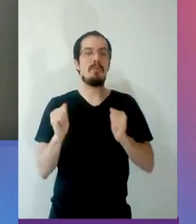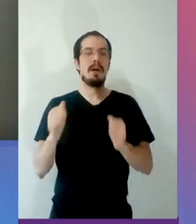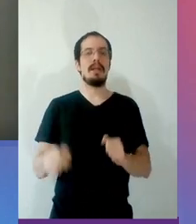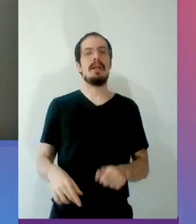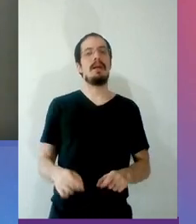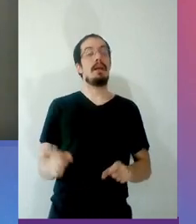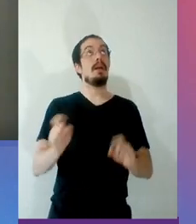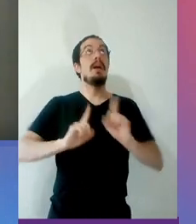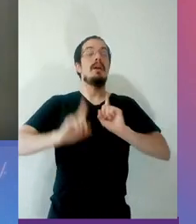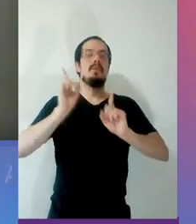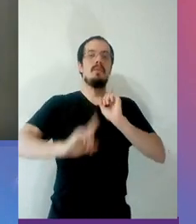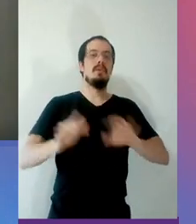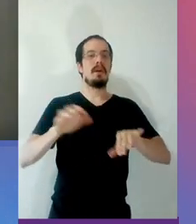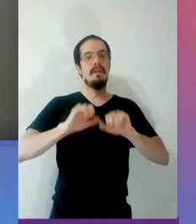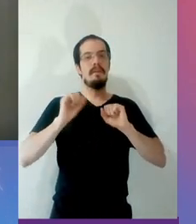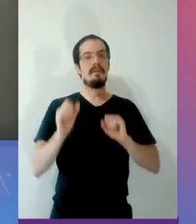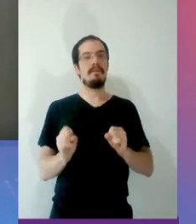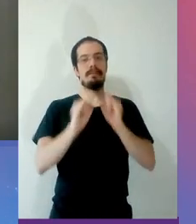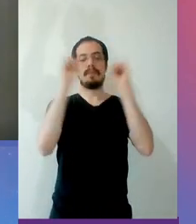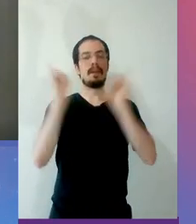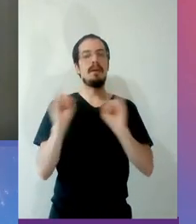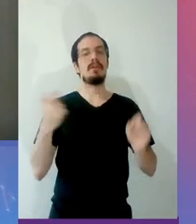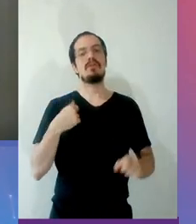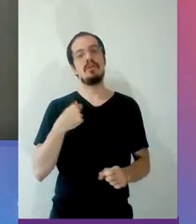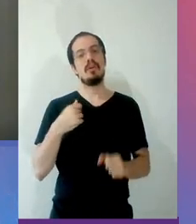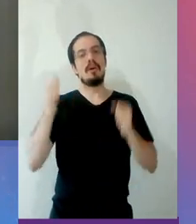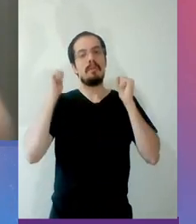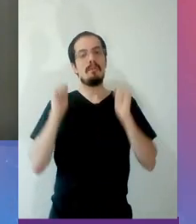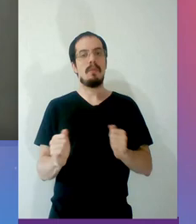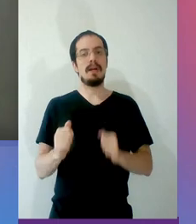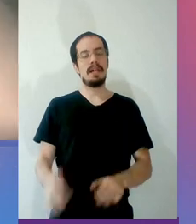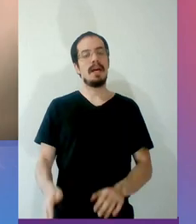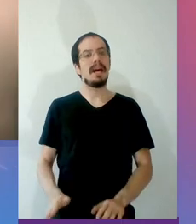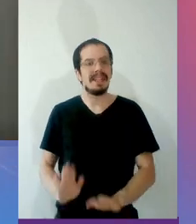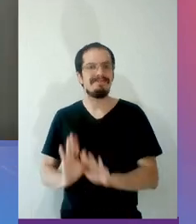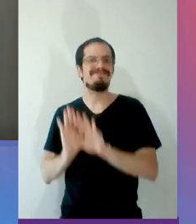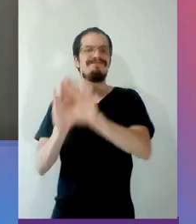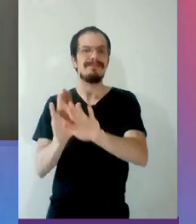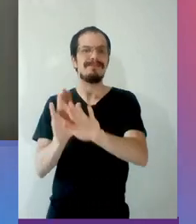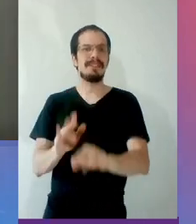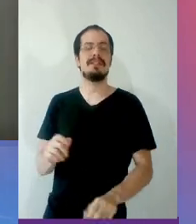un espacio donde yo pueda insistir en que la Constitución